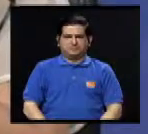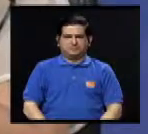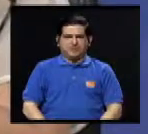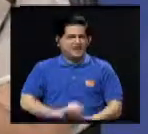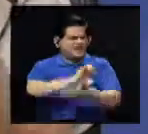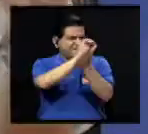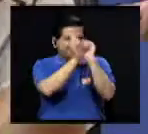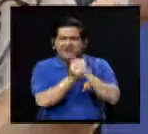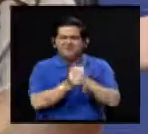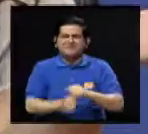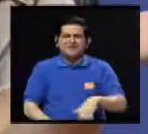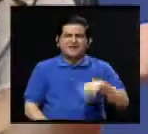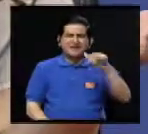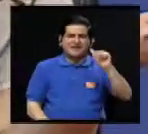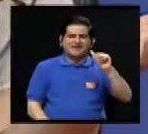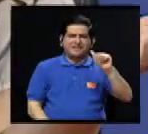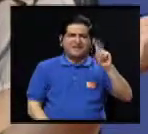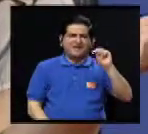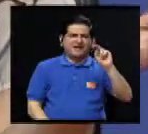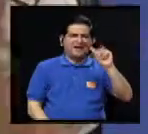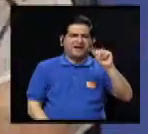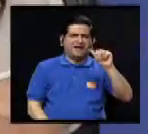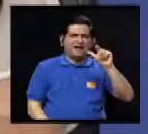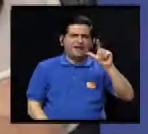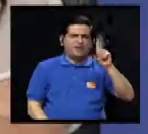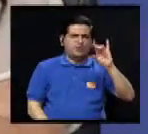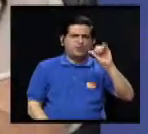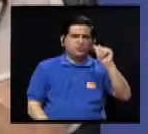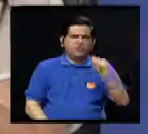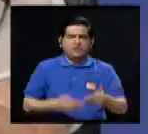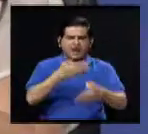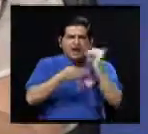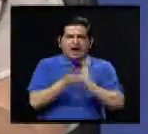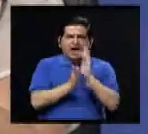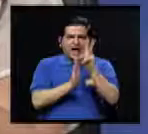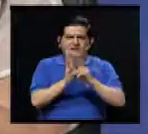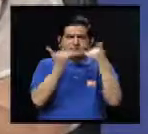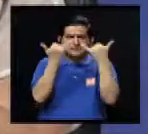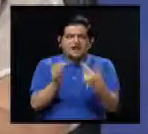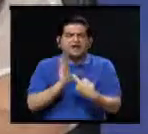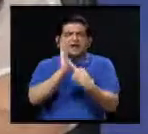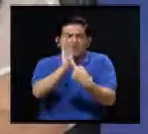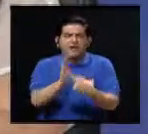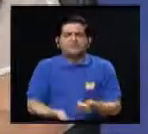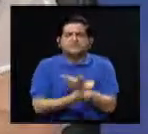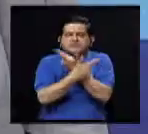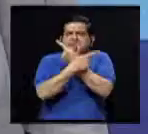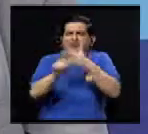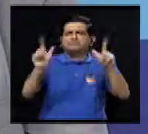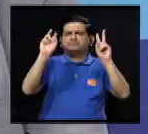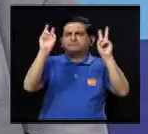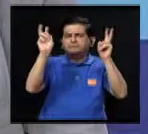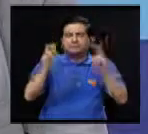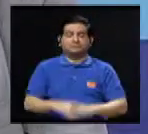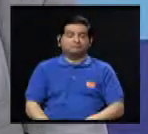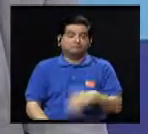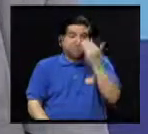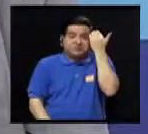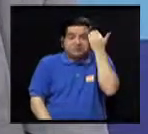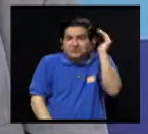¿Qué ha cambiado de la Ana Lucía que hacía documentales en un inicio a la que está ahora trayéndonos Salir a Volar? Pues no